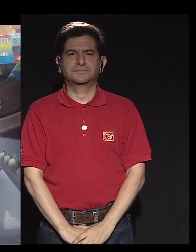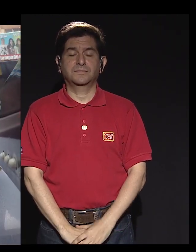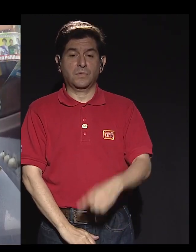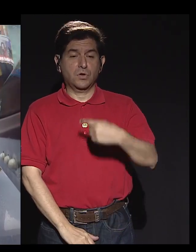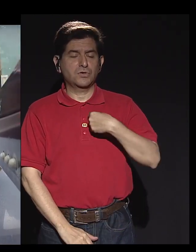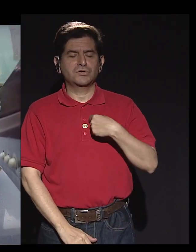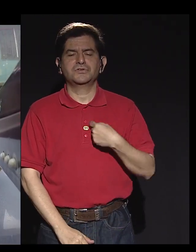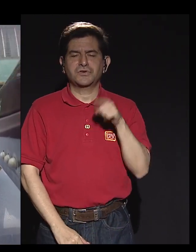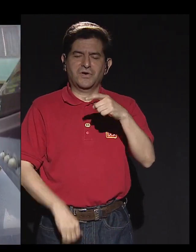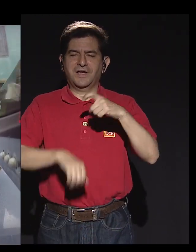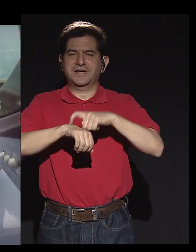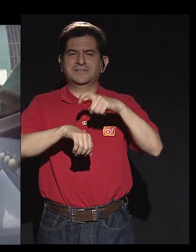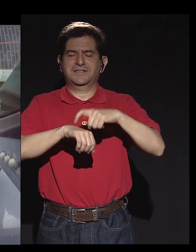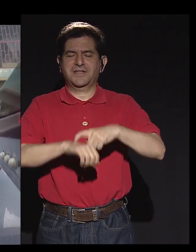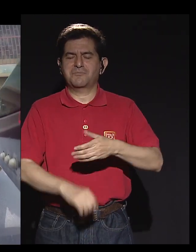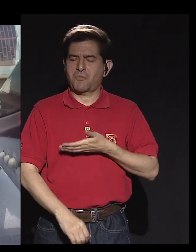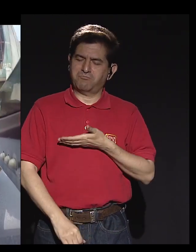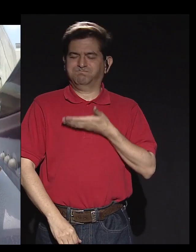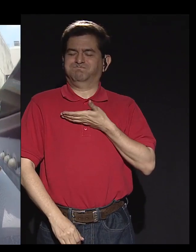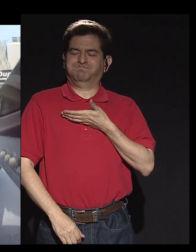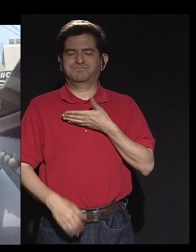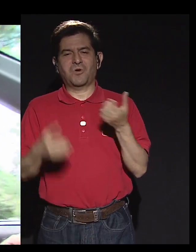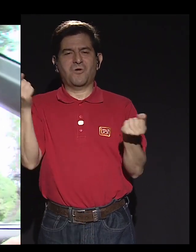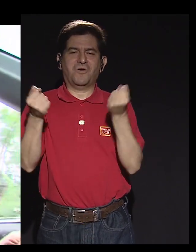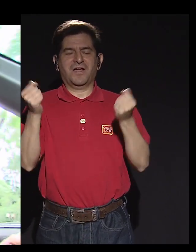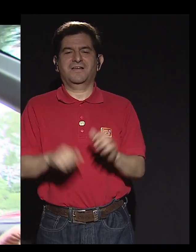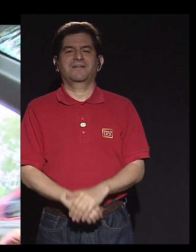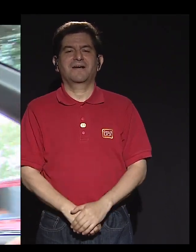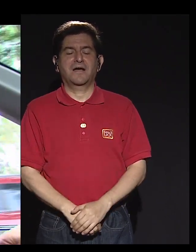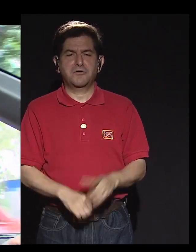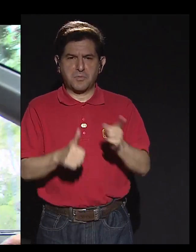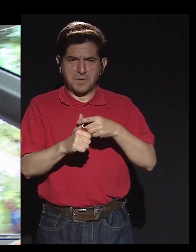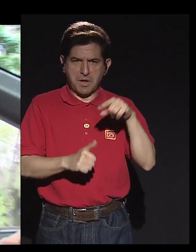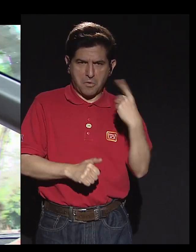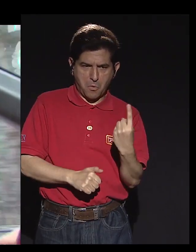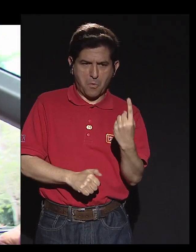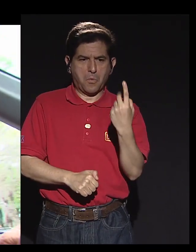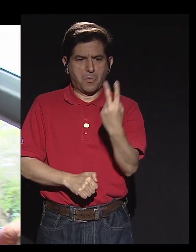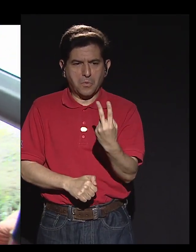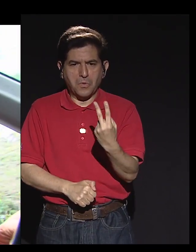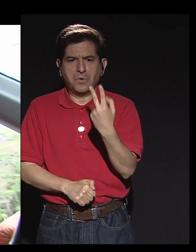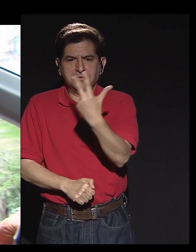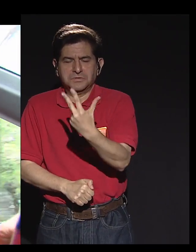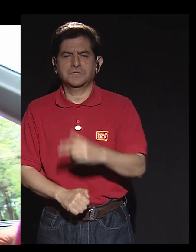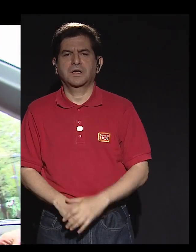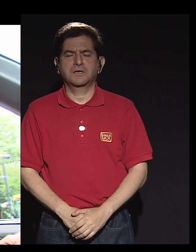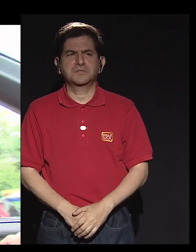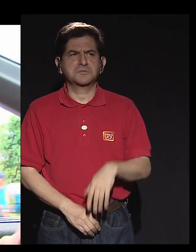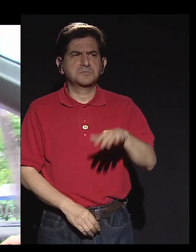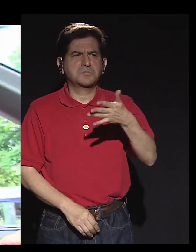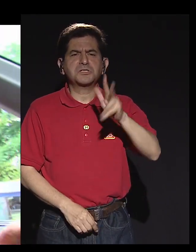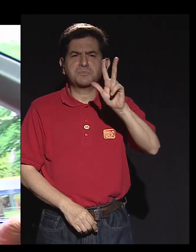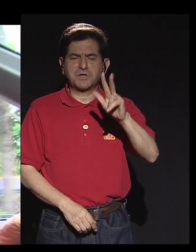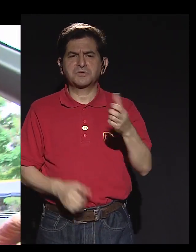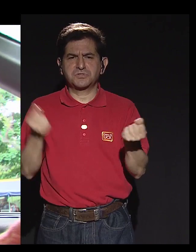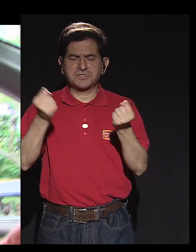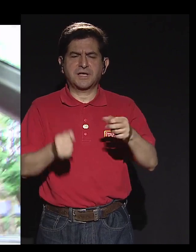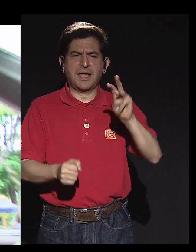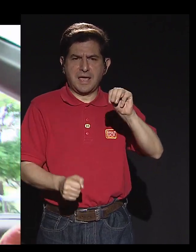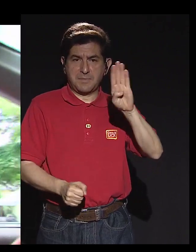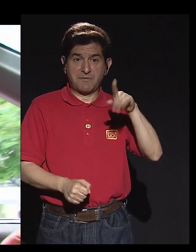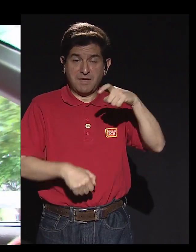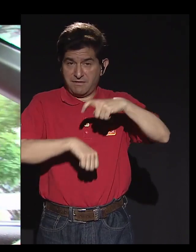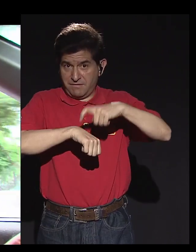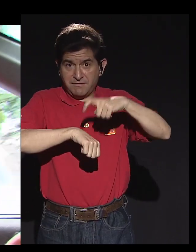Y ya yo todo fachento, ¿verdad? Con el carro, y después ya comencé con un carrillo y otro, y tuve como 3 clases de